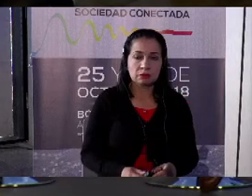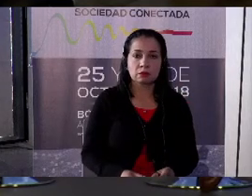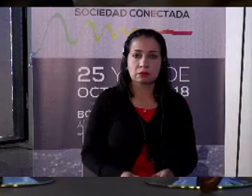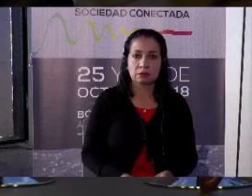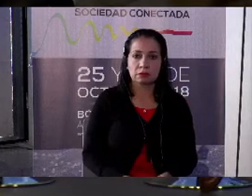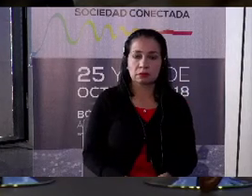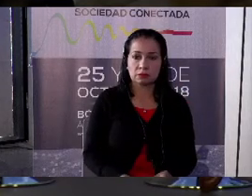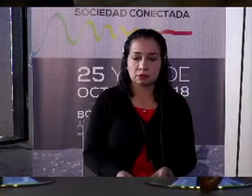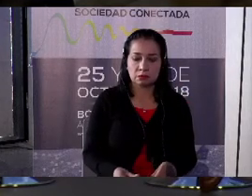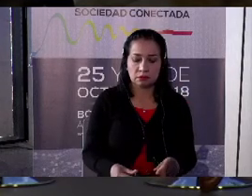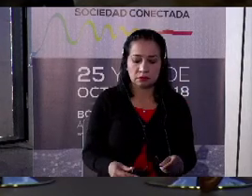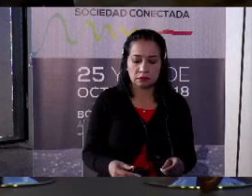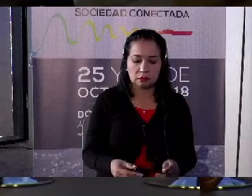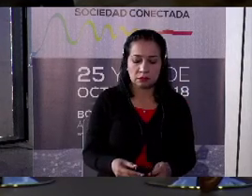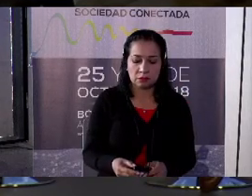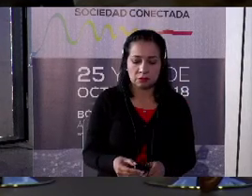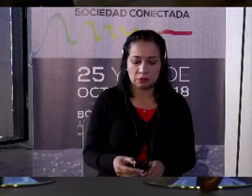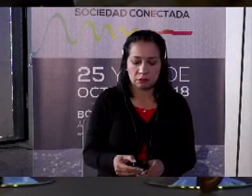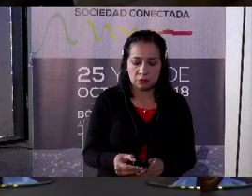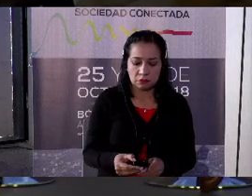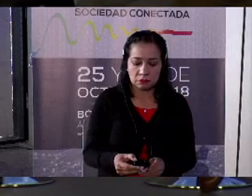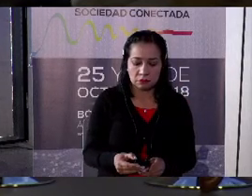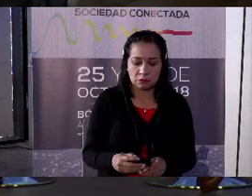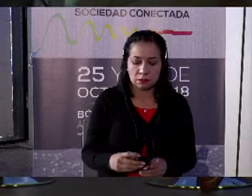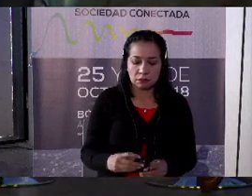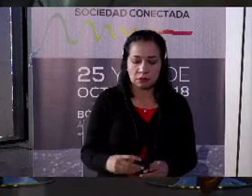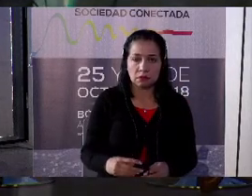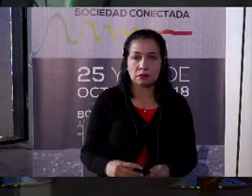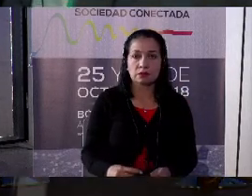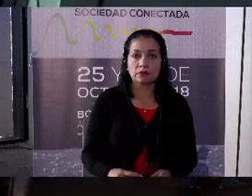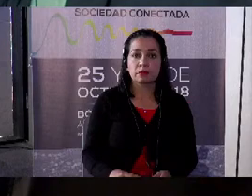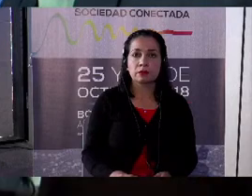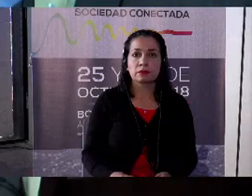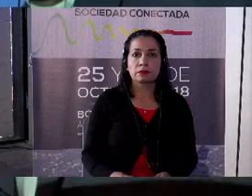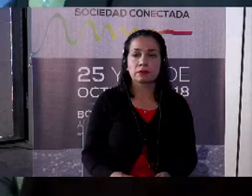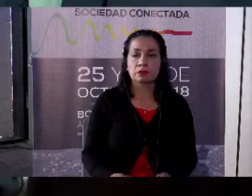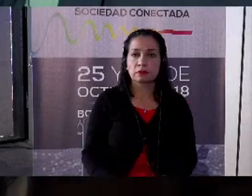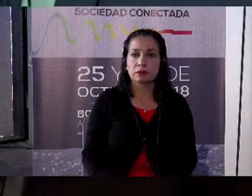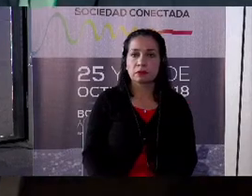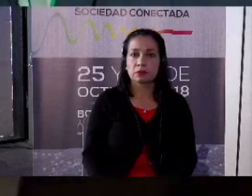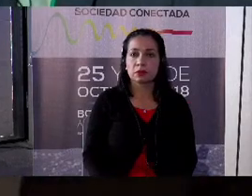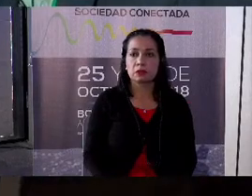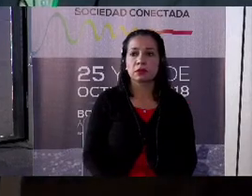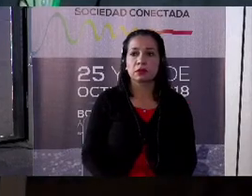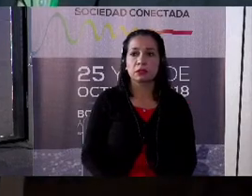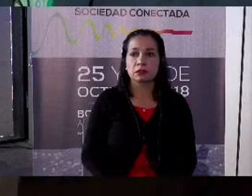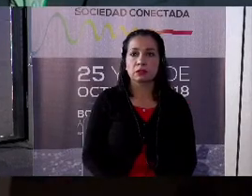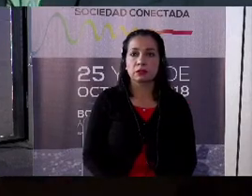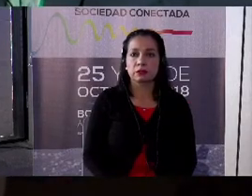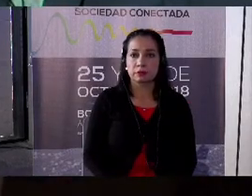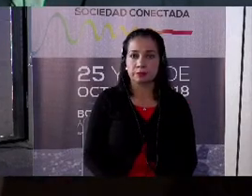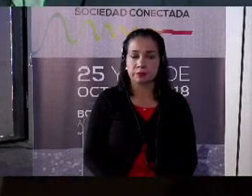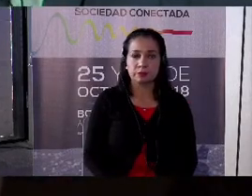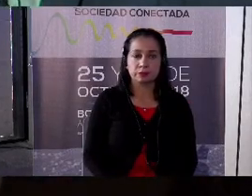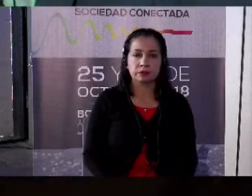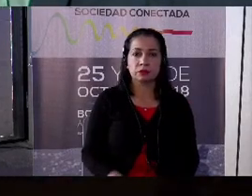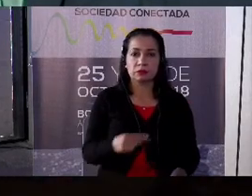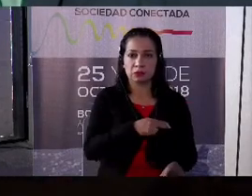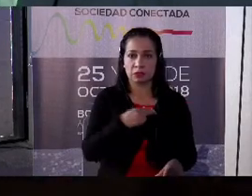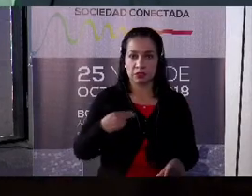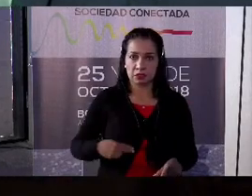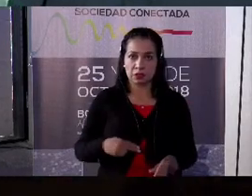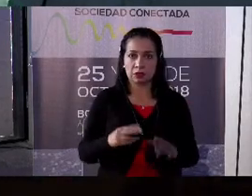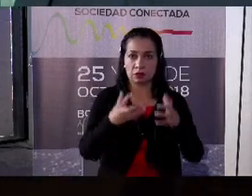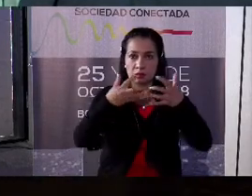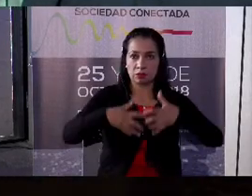lar right recently China Telecom they Had a beating regarding Uh you